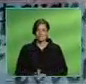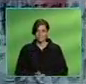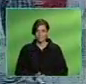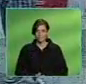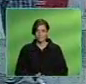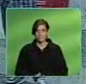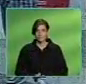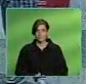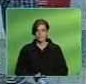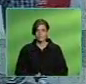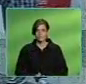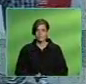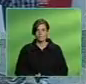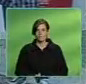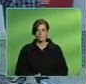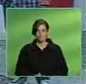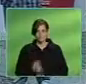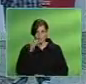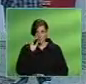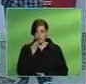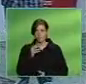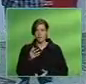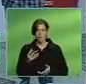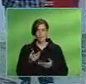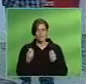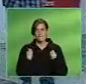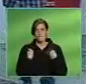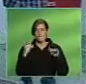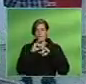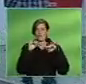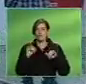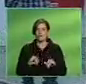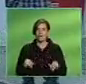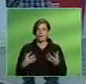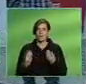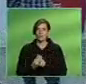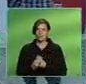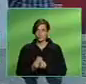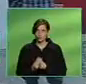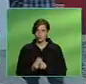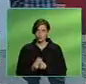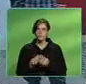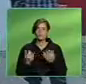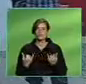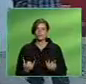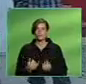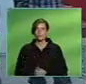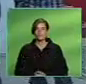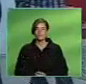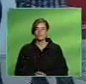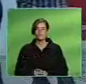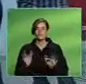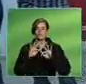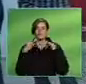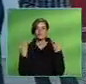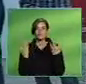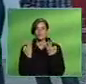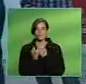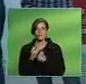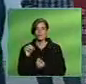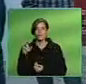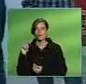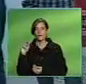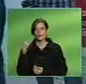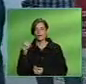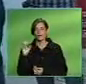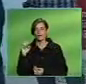le está entregando usted para que vivan felices. Me acompaña en esta oportunidad la familia Márquez, la